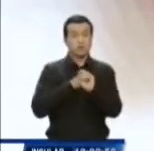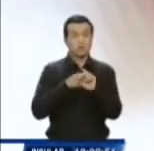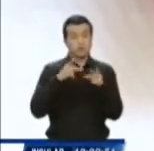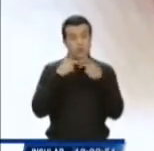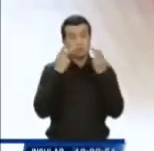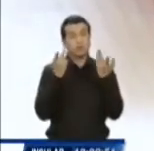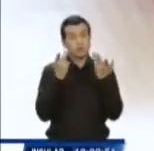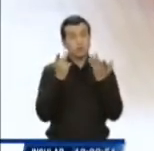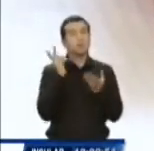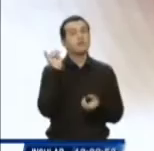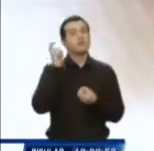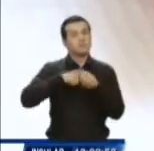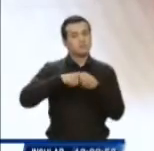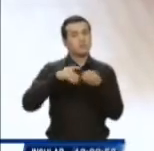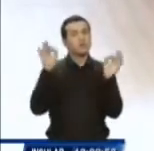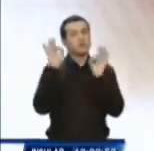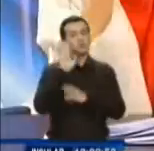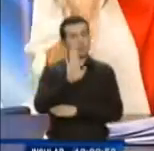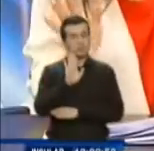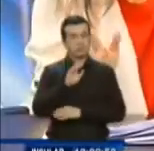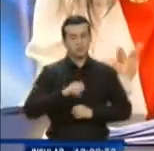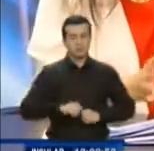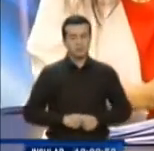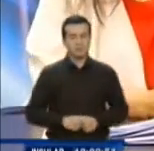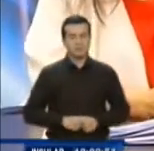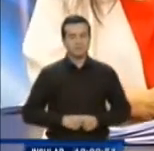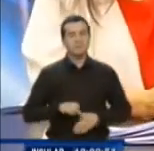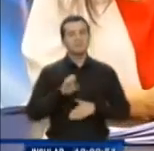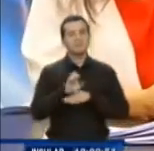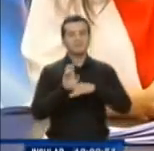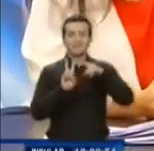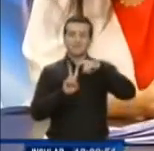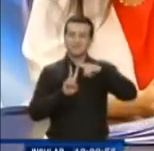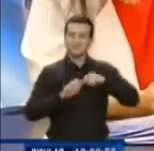les registra automáticamente su matrícula. Guadalupe Ayoví, Ecuador TV.